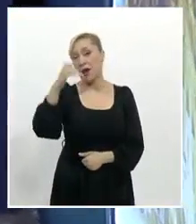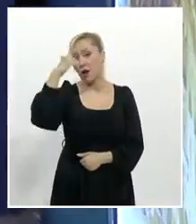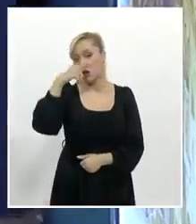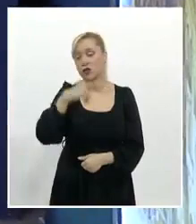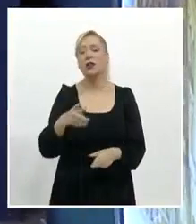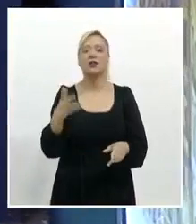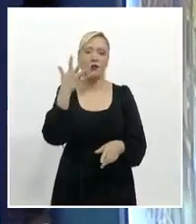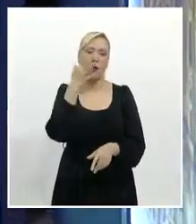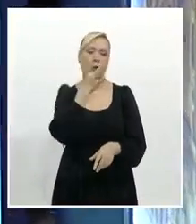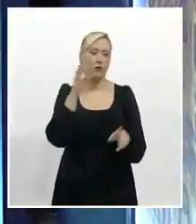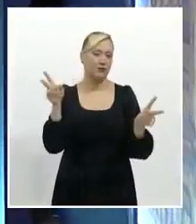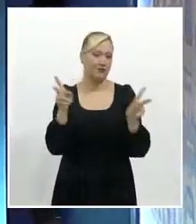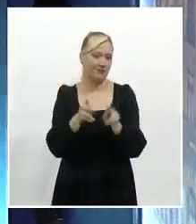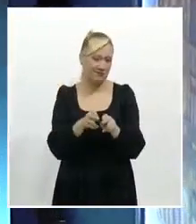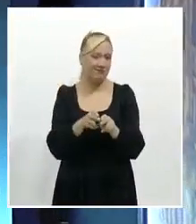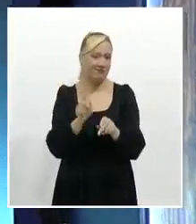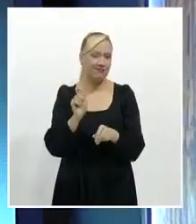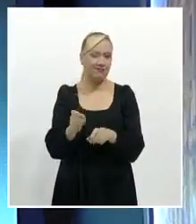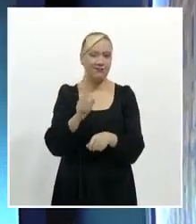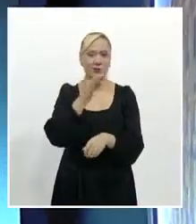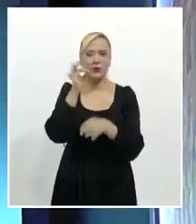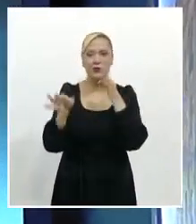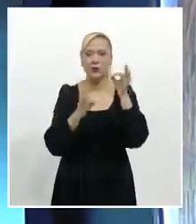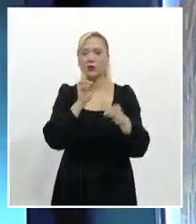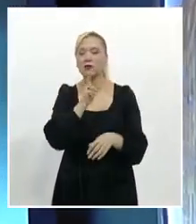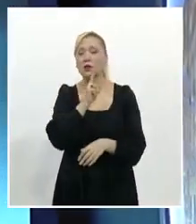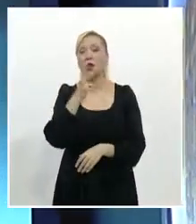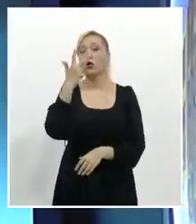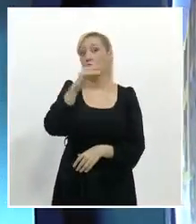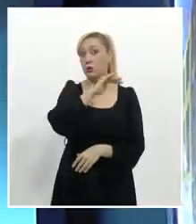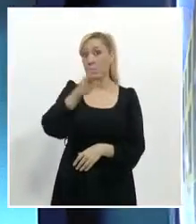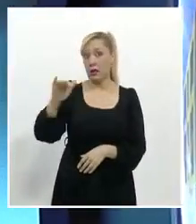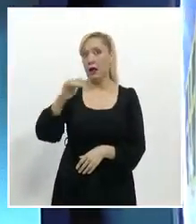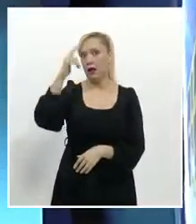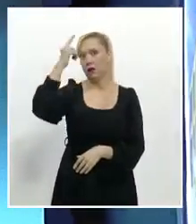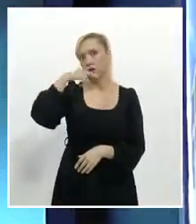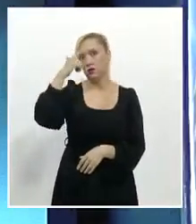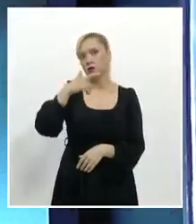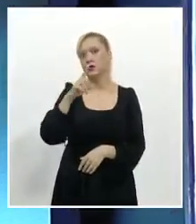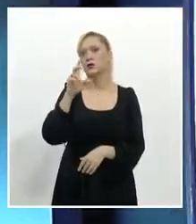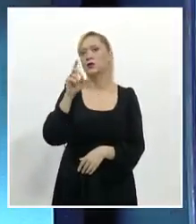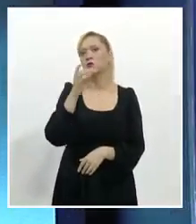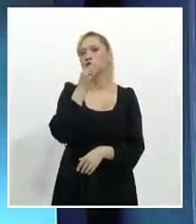pierda nuestro avance informativo y a las 20:30 horas el noticiero nocturno.